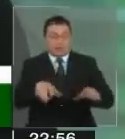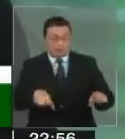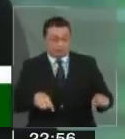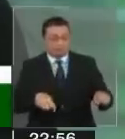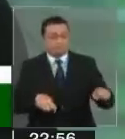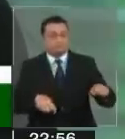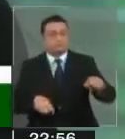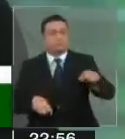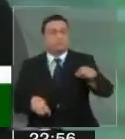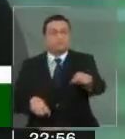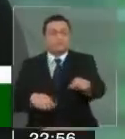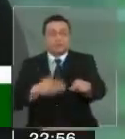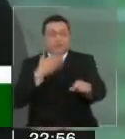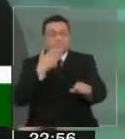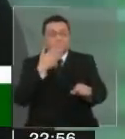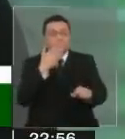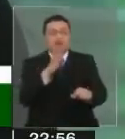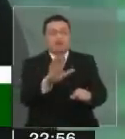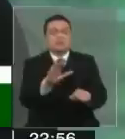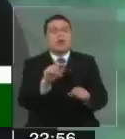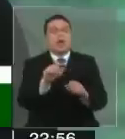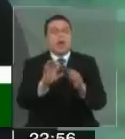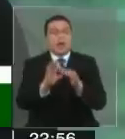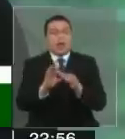y decirle gracias, mi amor,